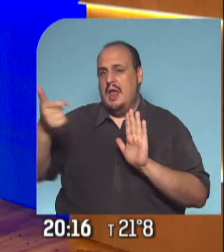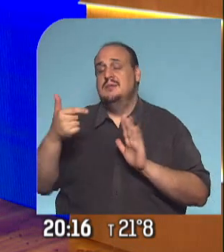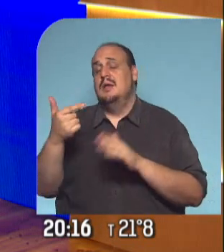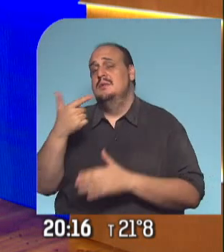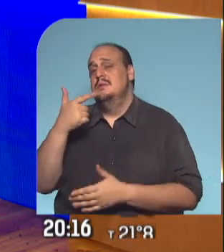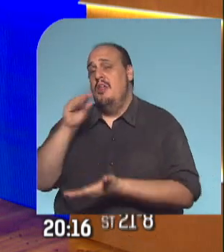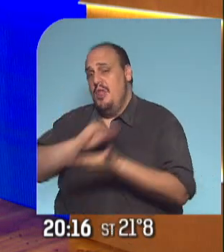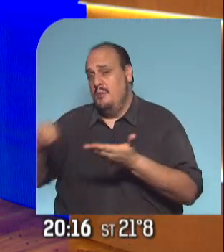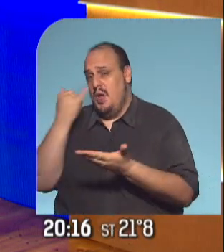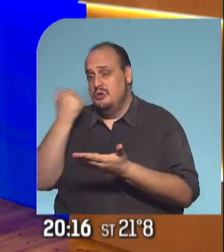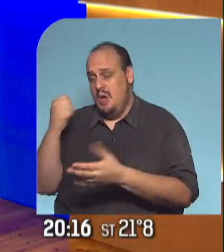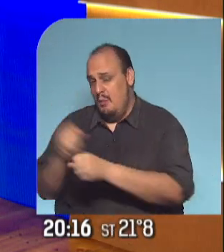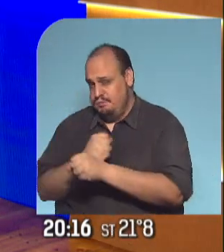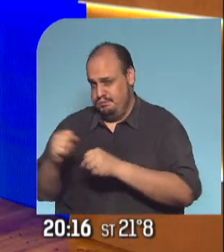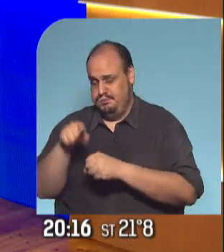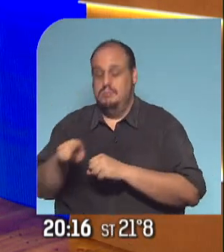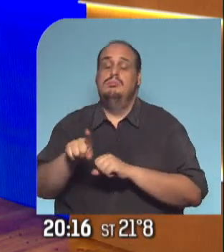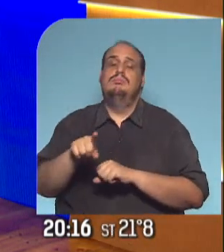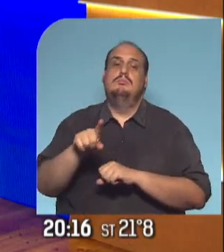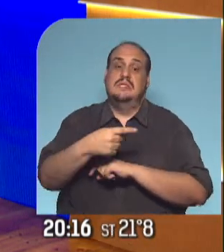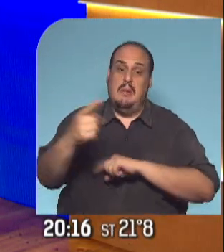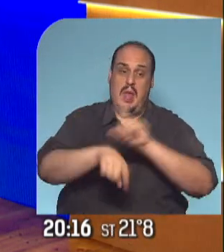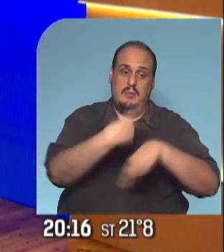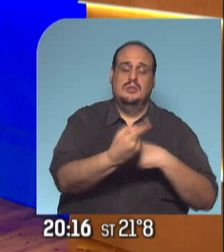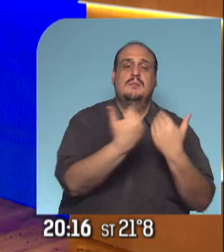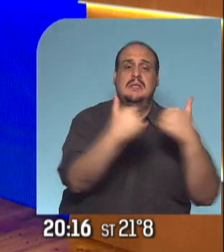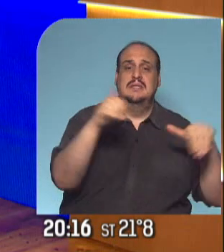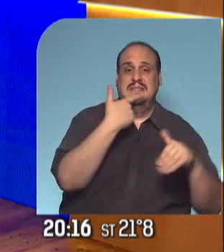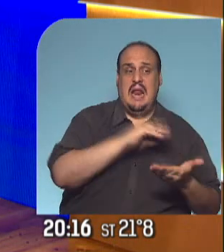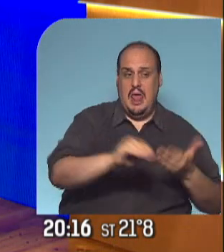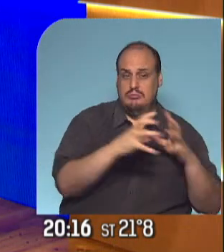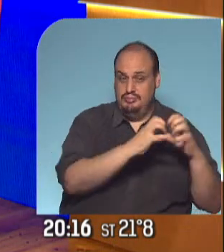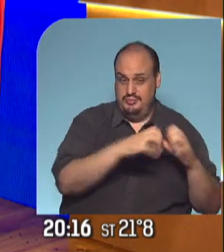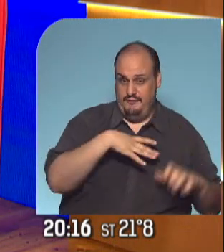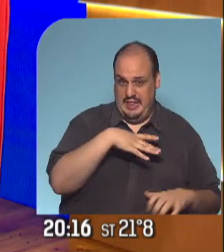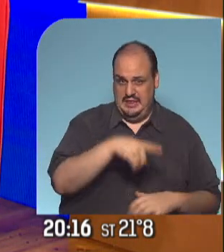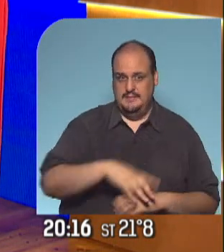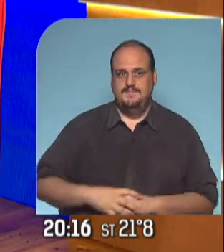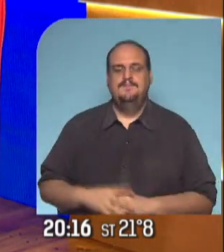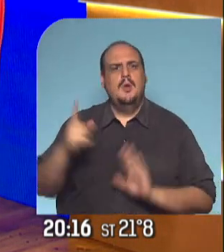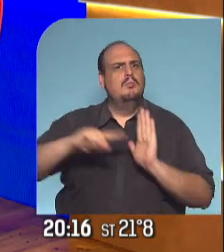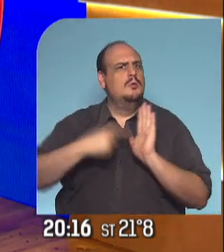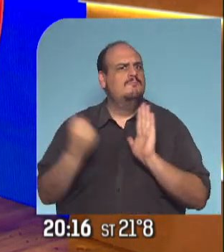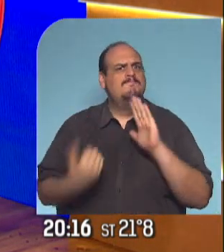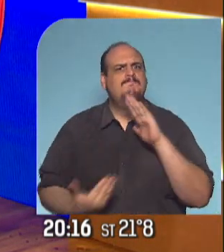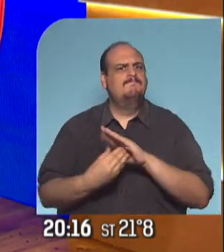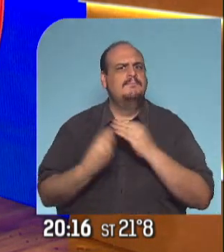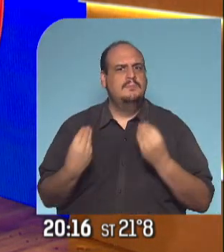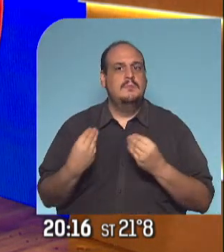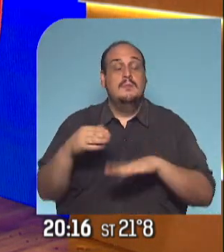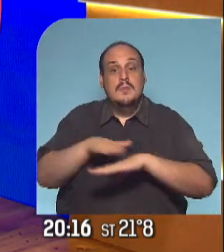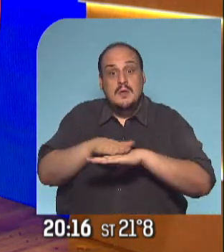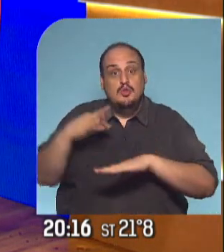próxima semana probablemente ya sea tratada en la Cámara Alta, en la Cámara de Senadores. Uno de los puntos fundamentales, hablamos de un piso